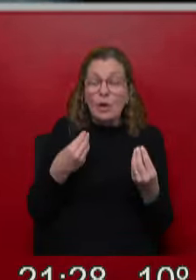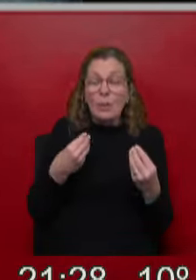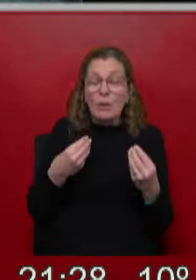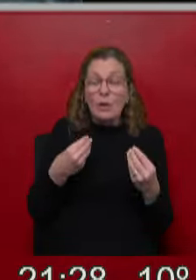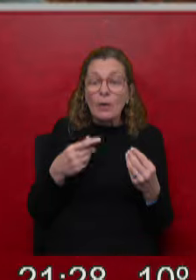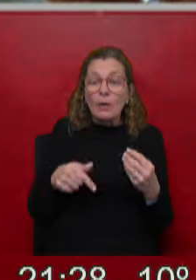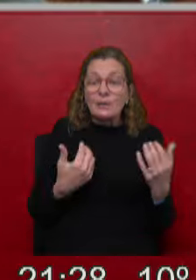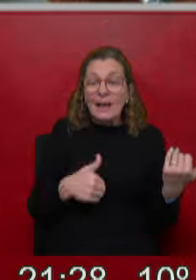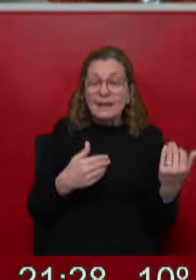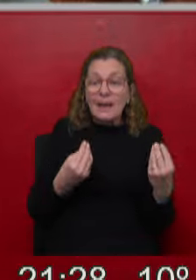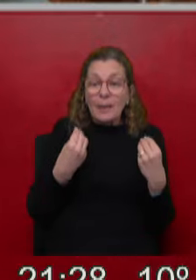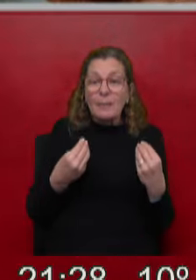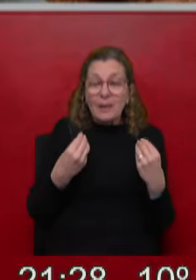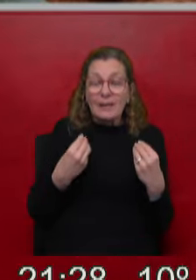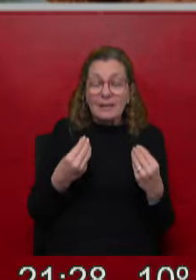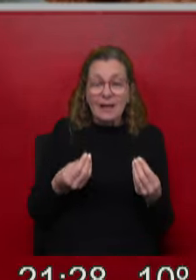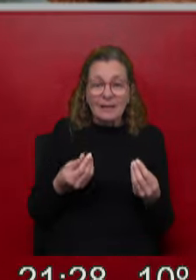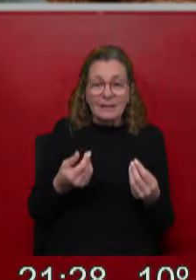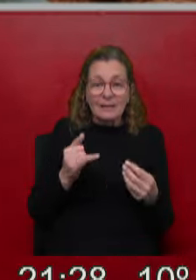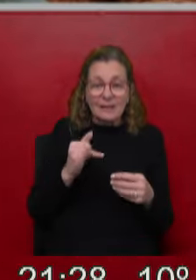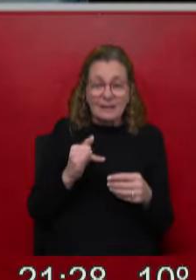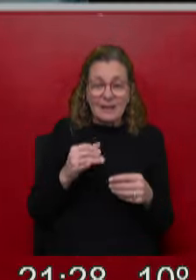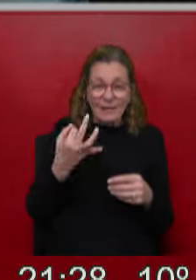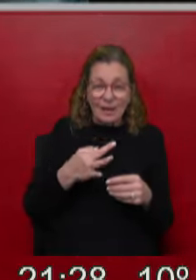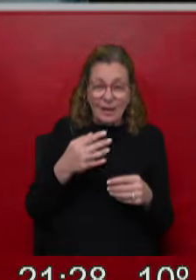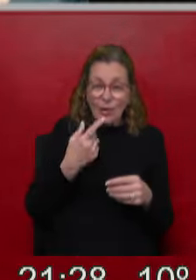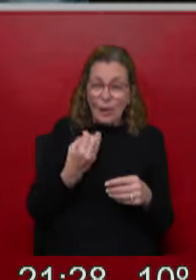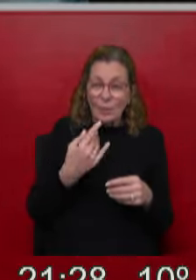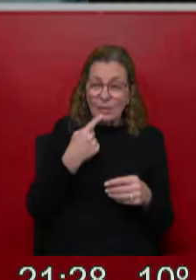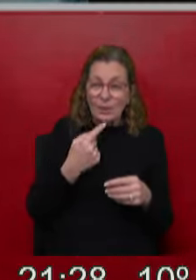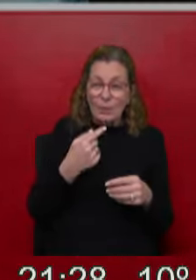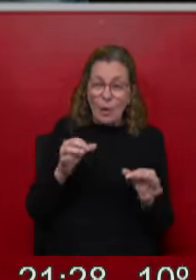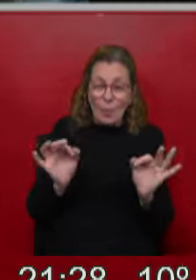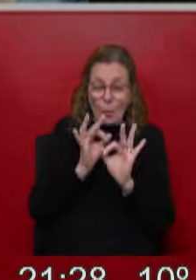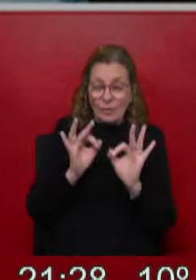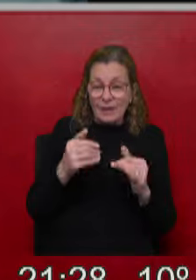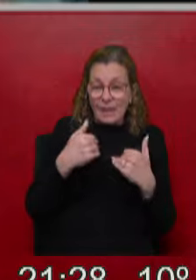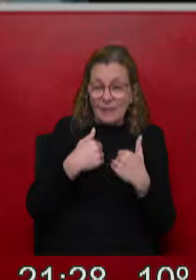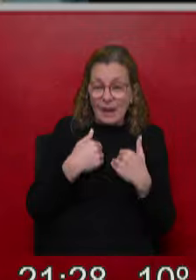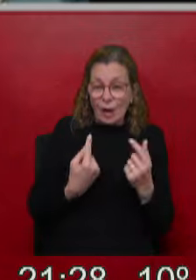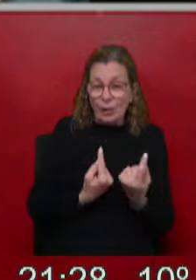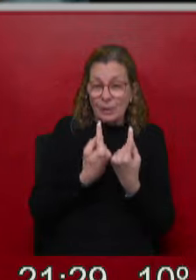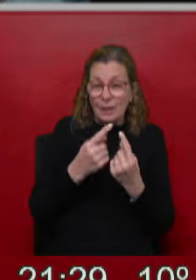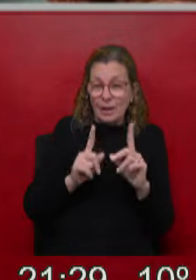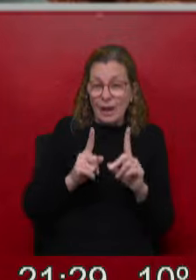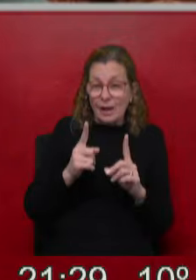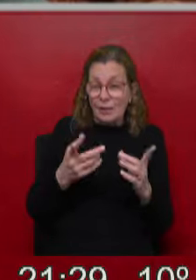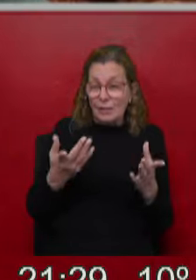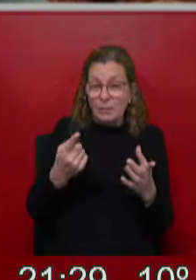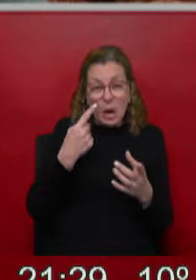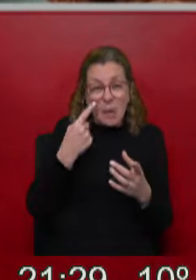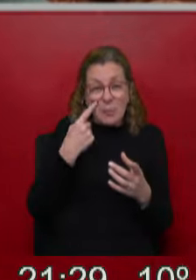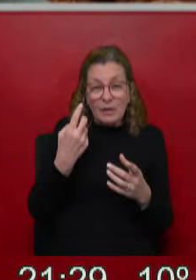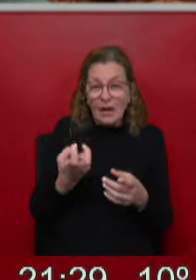otra guitarra, sí, ¿qué pasa? Claro, ¿qué sucede? Claro, es verdad. ¿Cómo interpreto mis propios temas encontrándome con algo que me puede sorprender? Sí, es como una prueba,